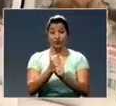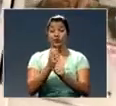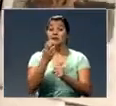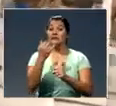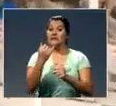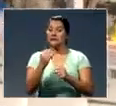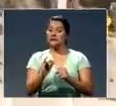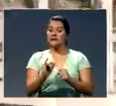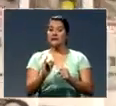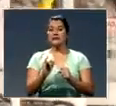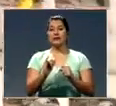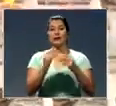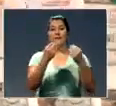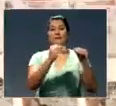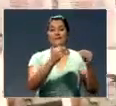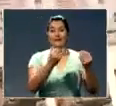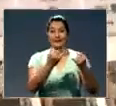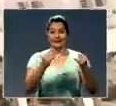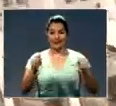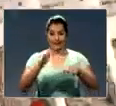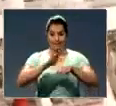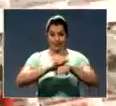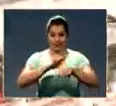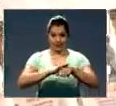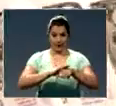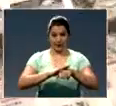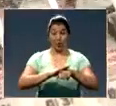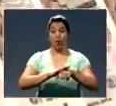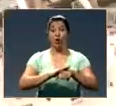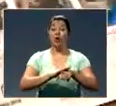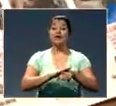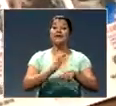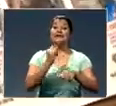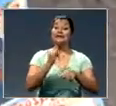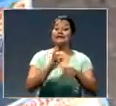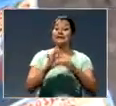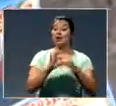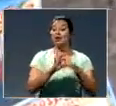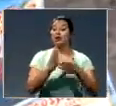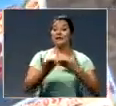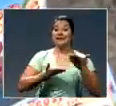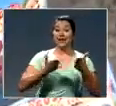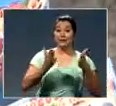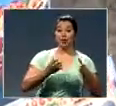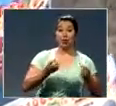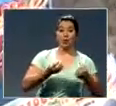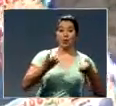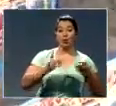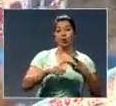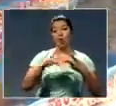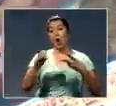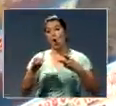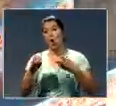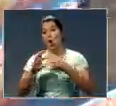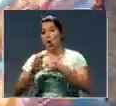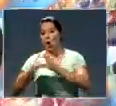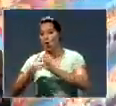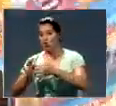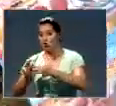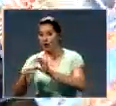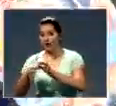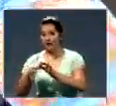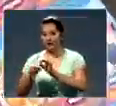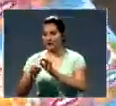agravación como la participación directa de un servidor público o estén de por medio redes del crimen organizado. Las